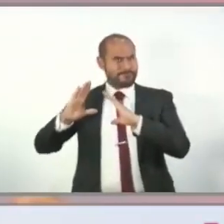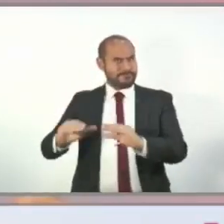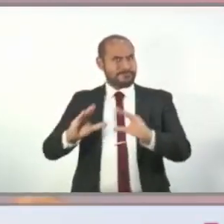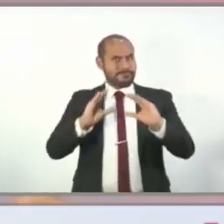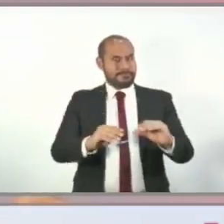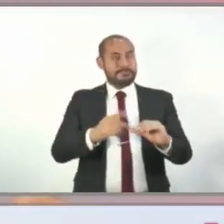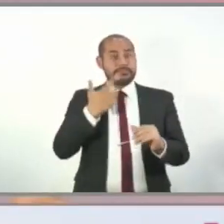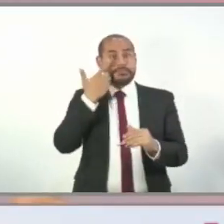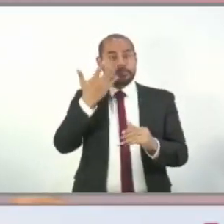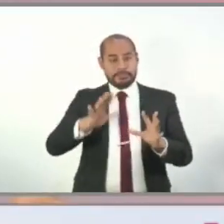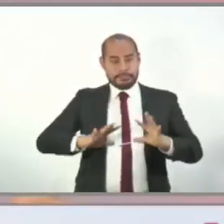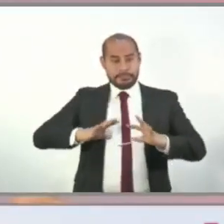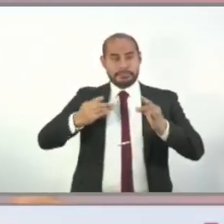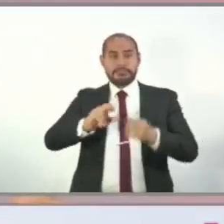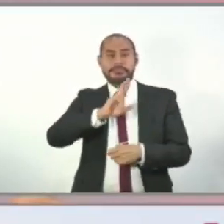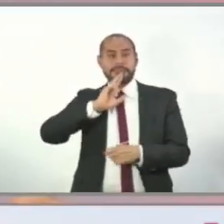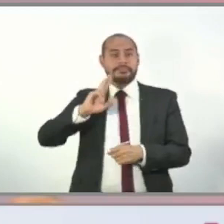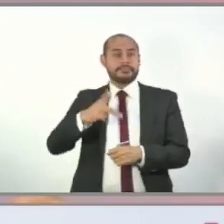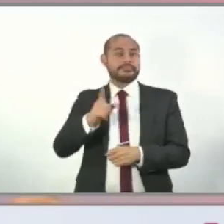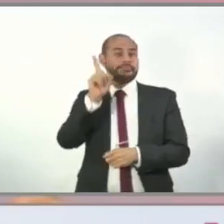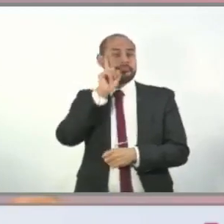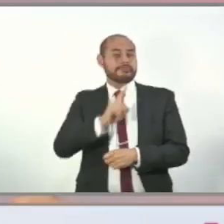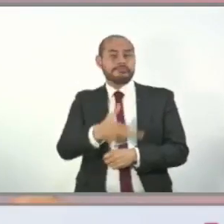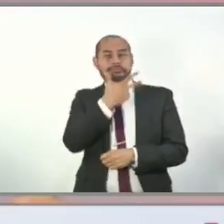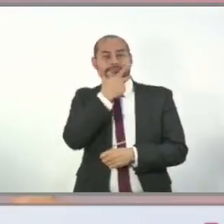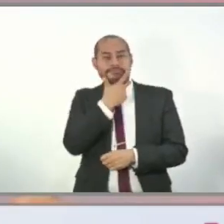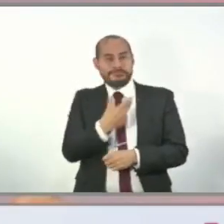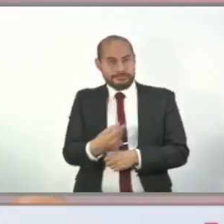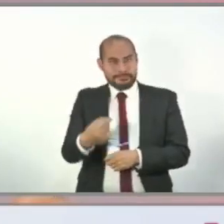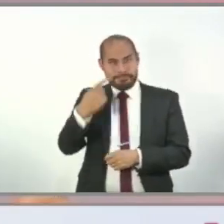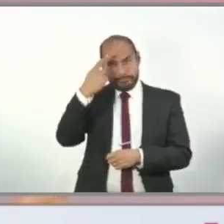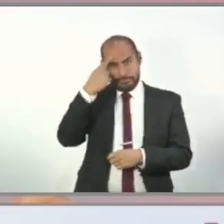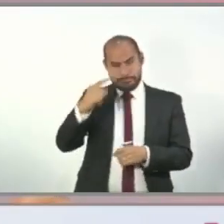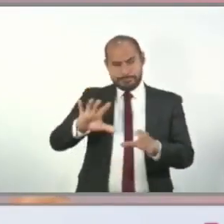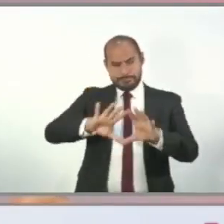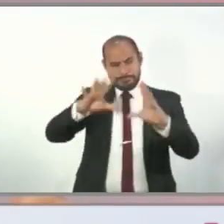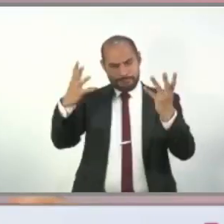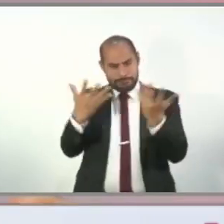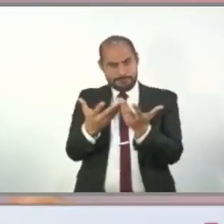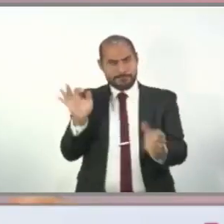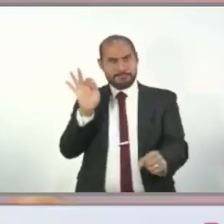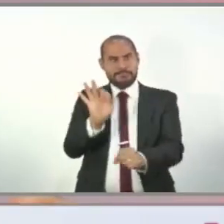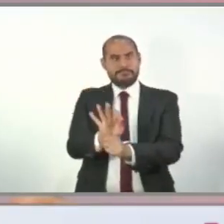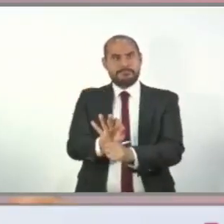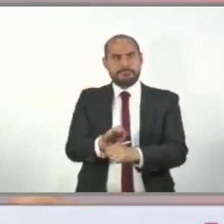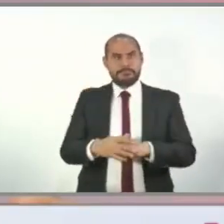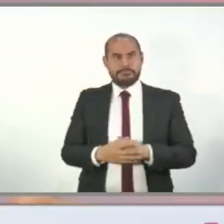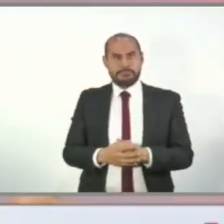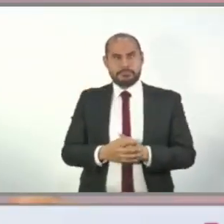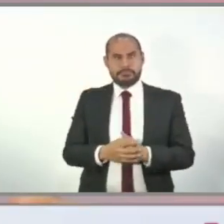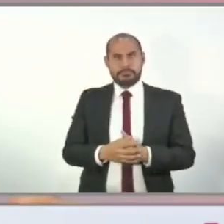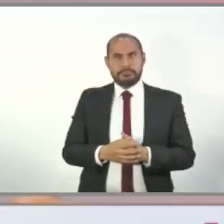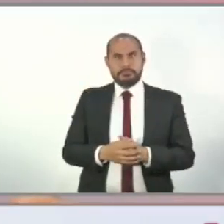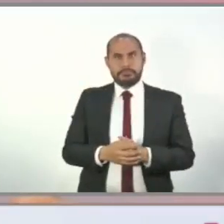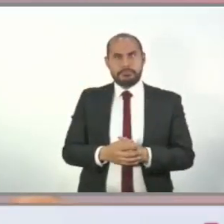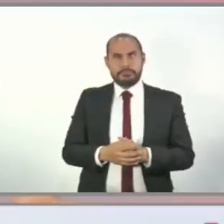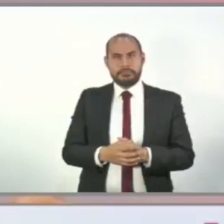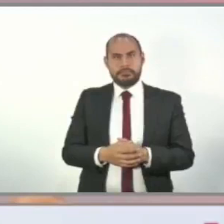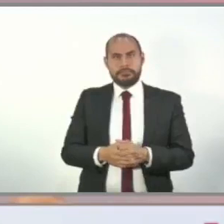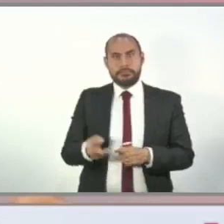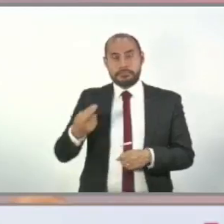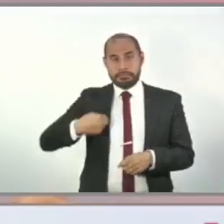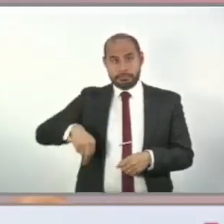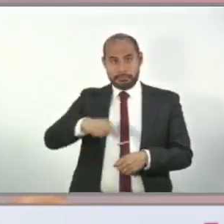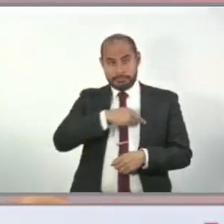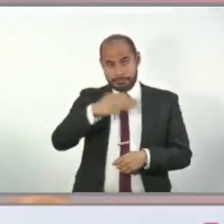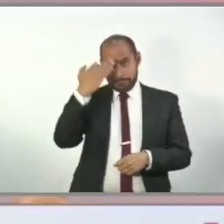apuesta por formar a las mejores mujeres y hombres para el mundo. Los retos de nuestro tiempo